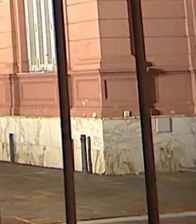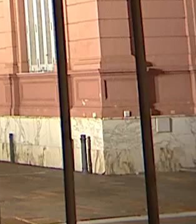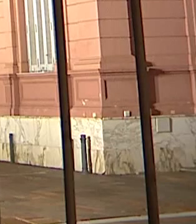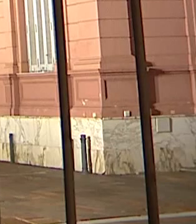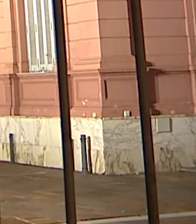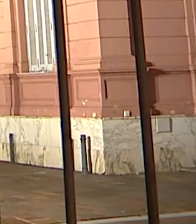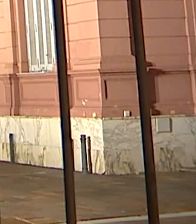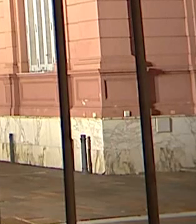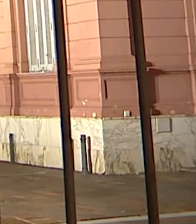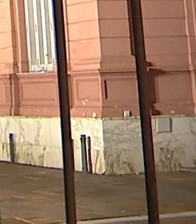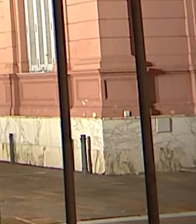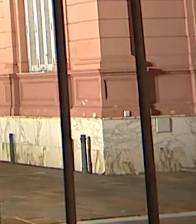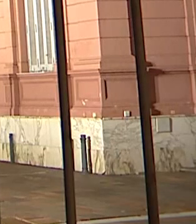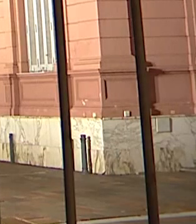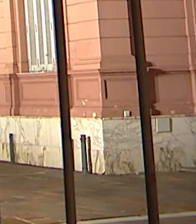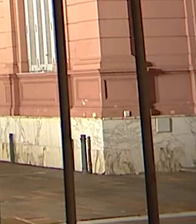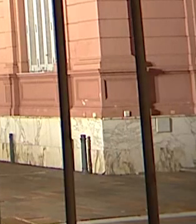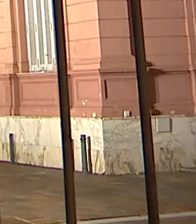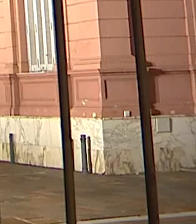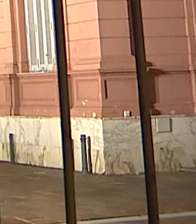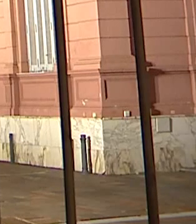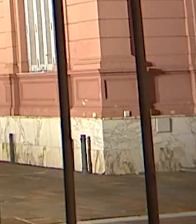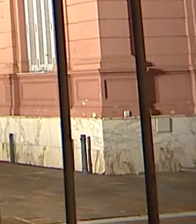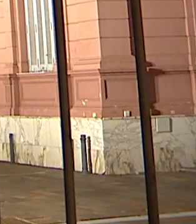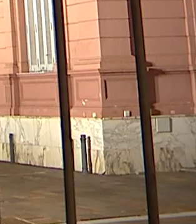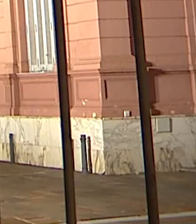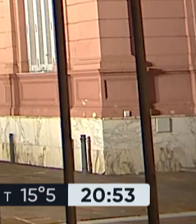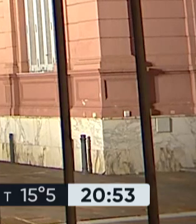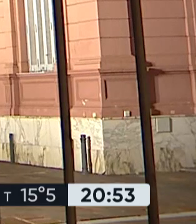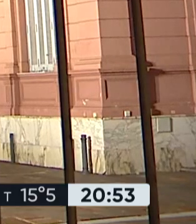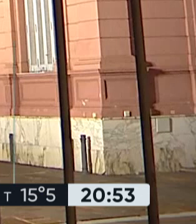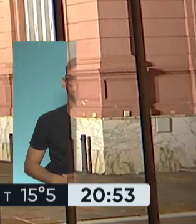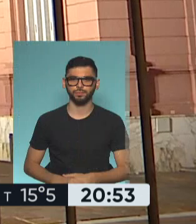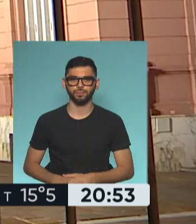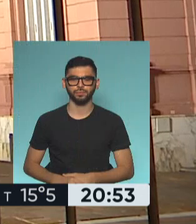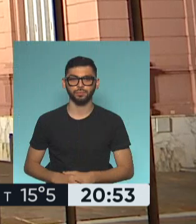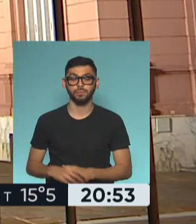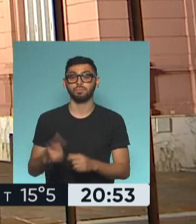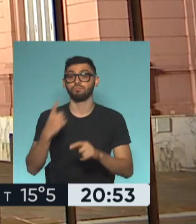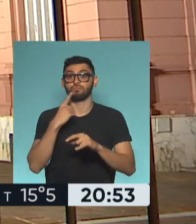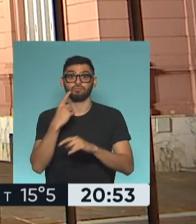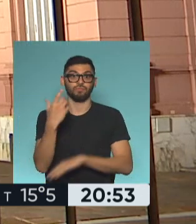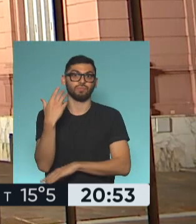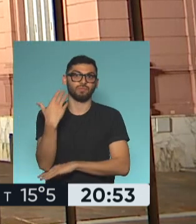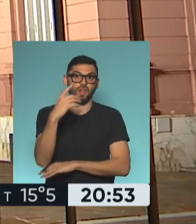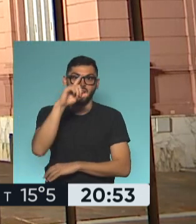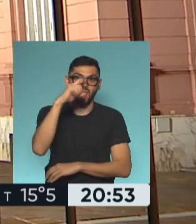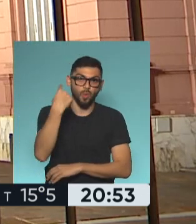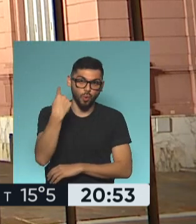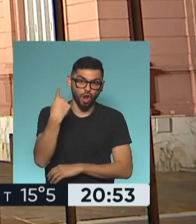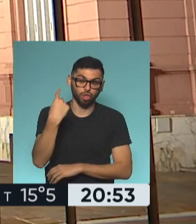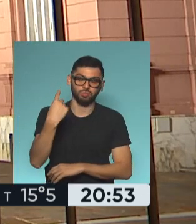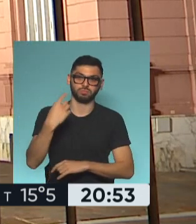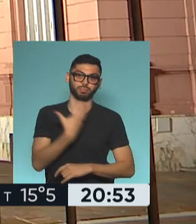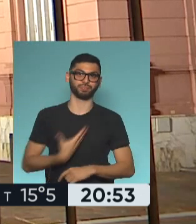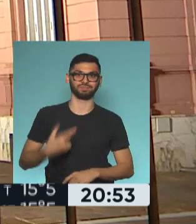El mensaje de Alberto Fernández, el mensaje del presidente de la Nación, después del cual queda clara